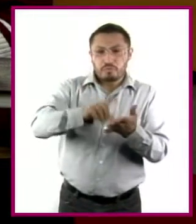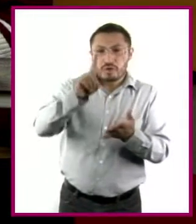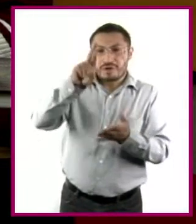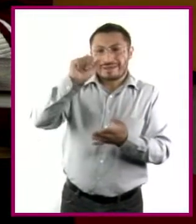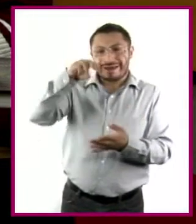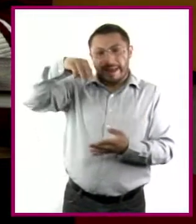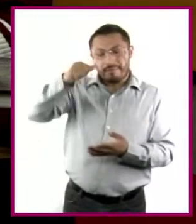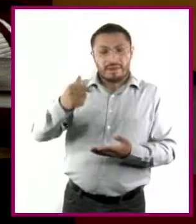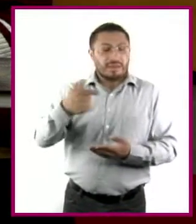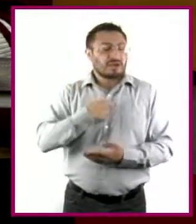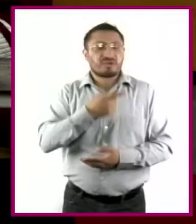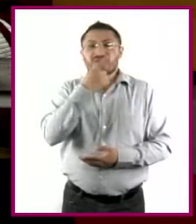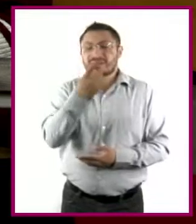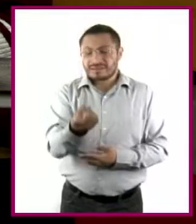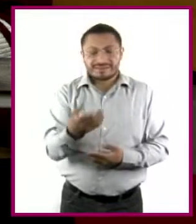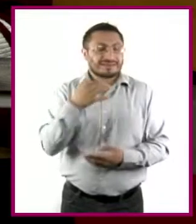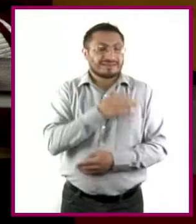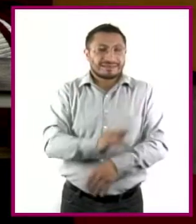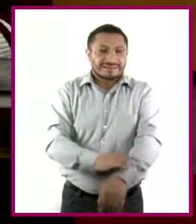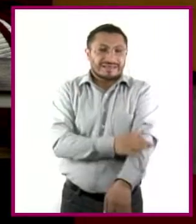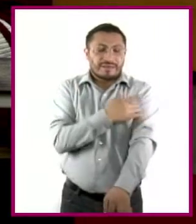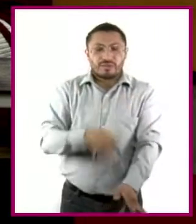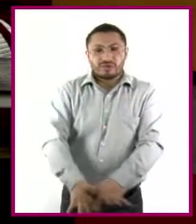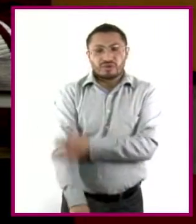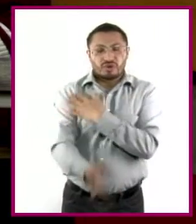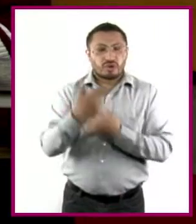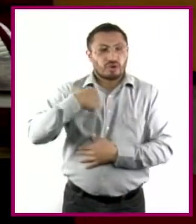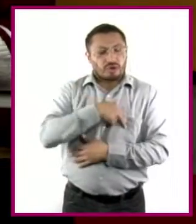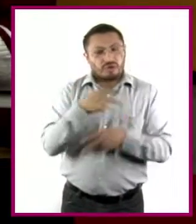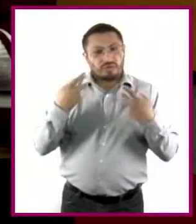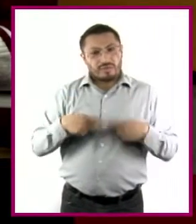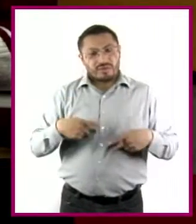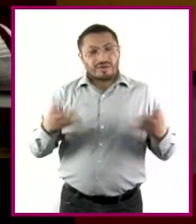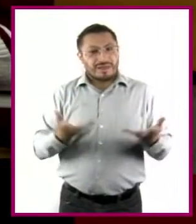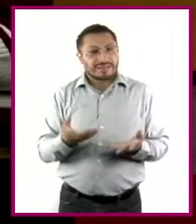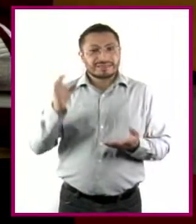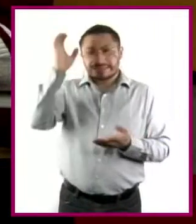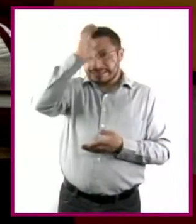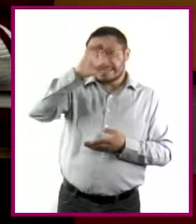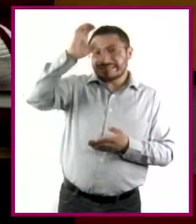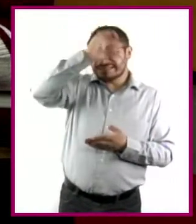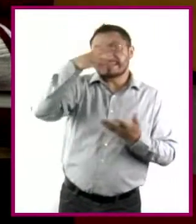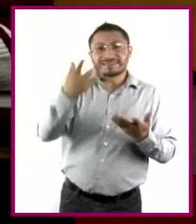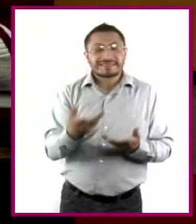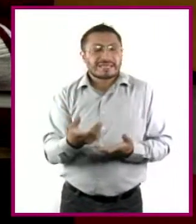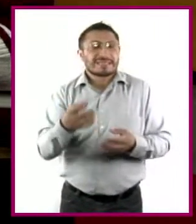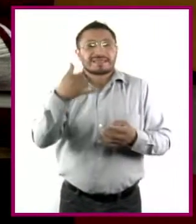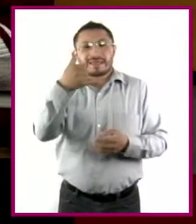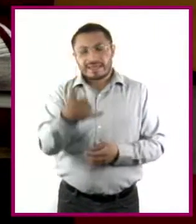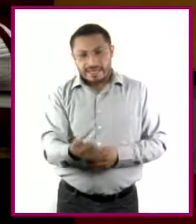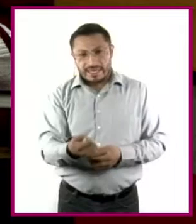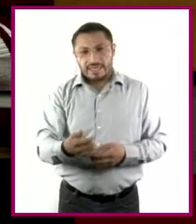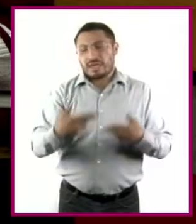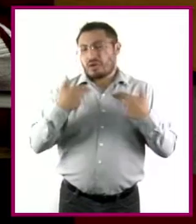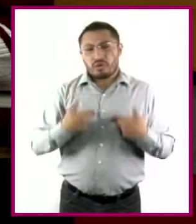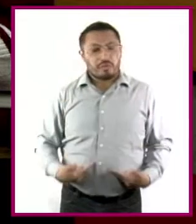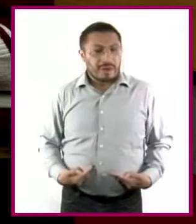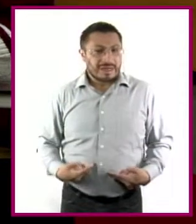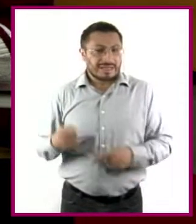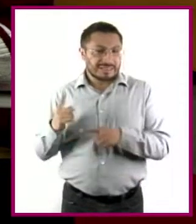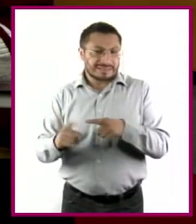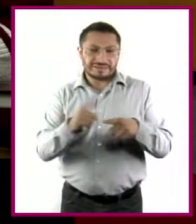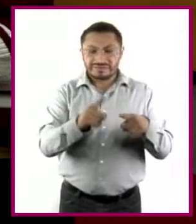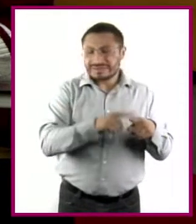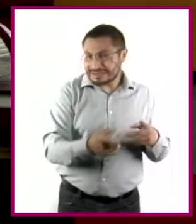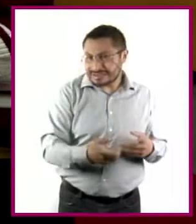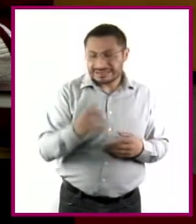mi emoción de lo que los seres humanos somos capaces de hacer, no solo en las ciencias, sino también las disciplinas llamadas humanidades.